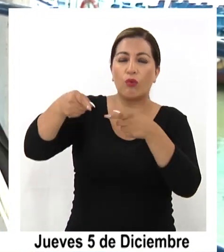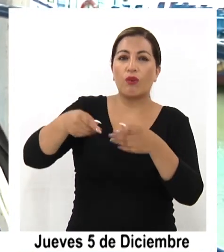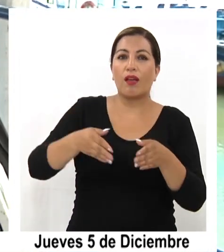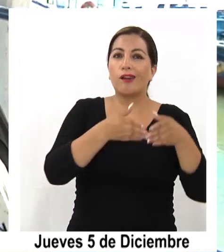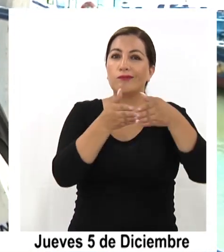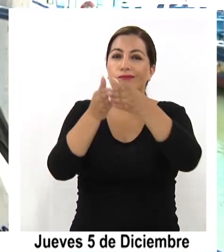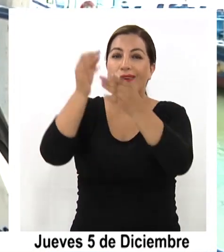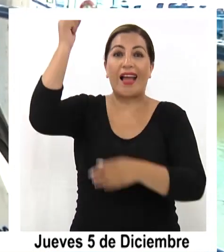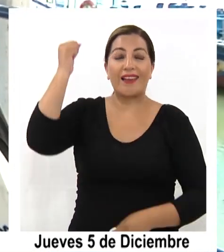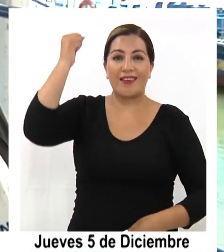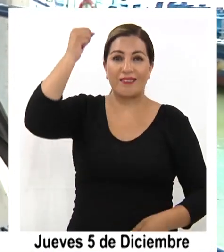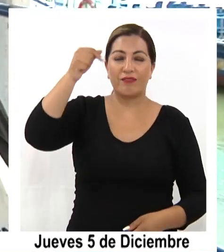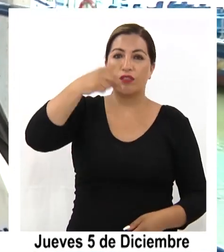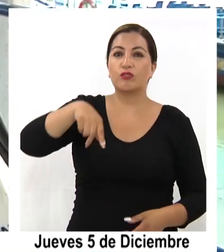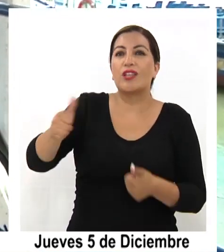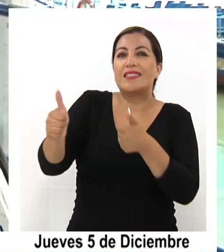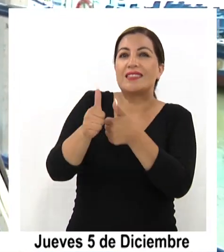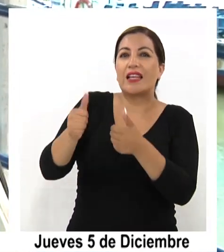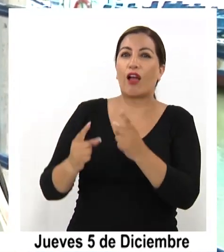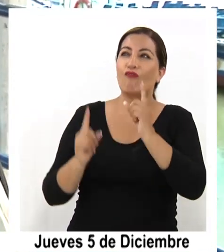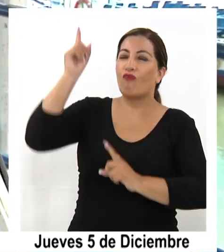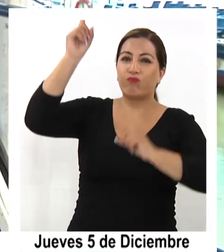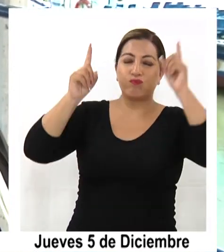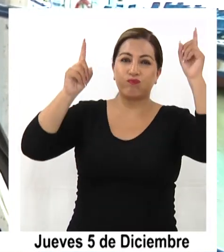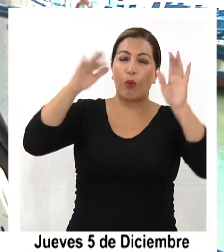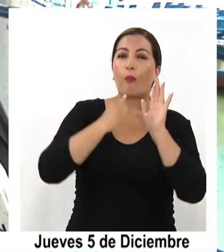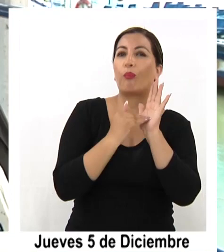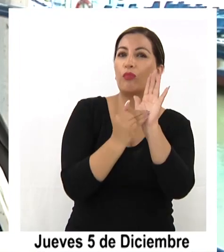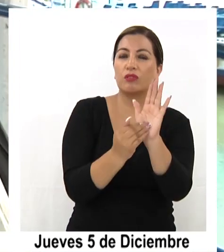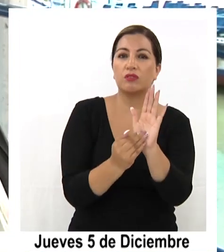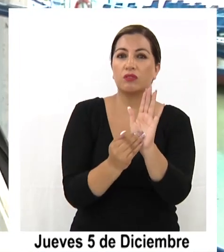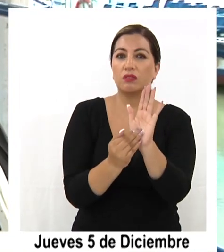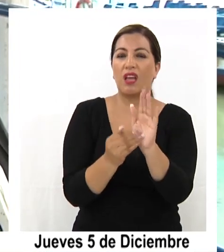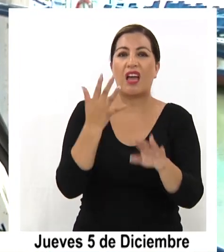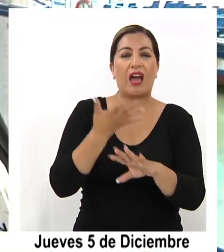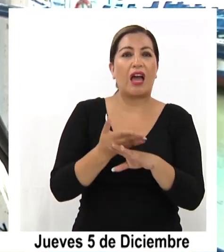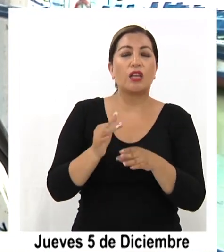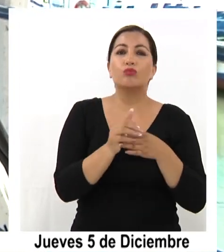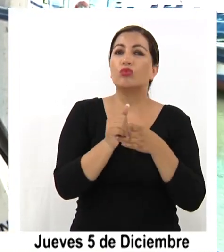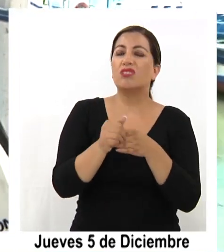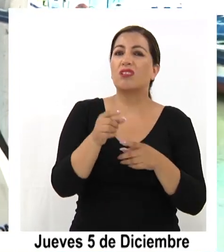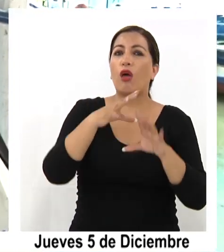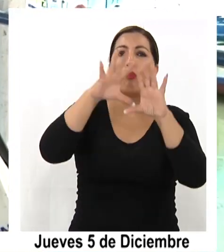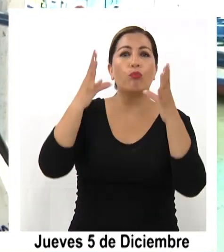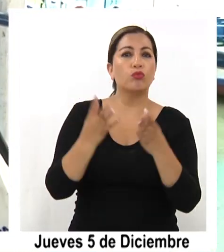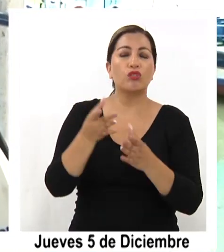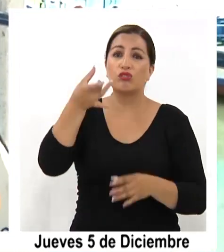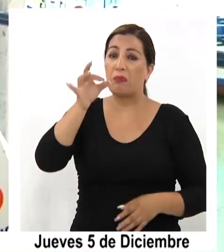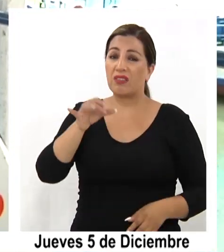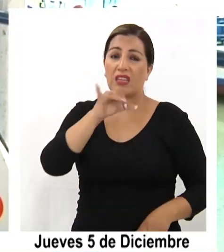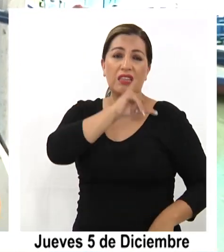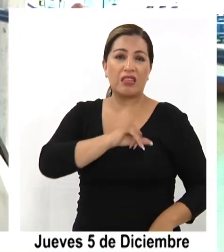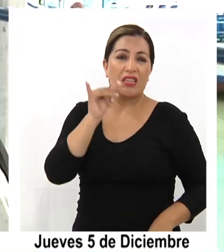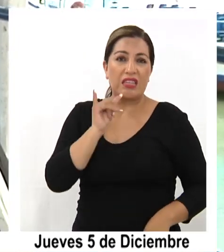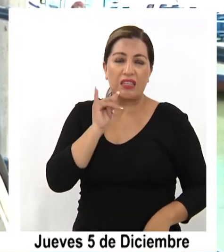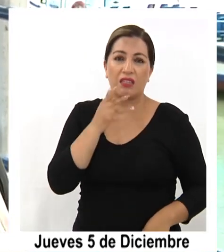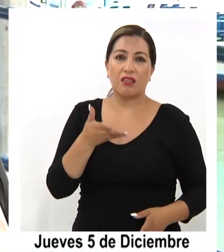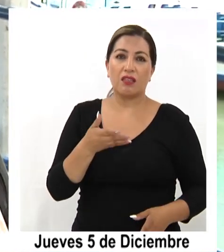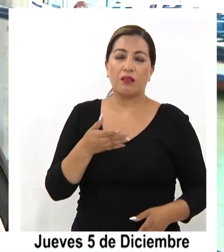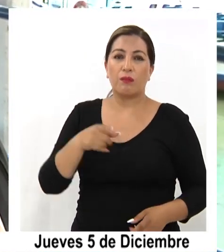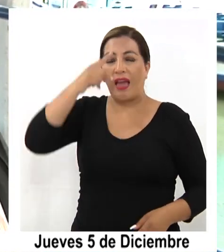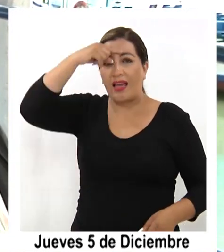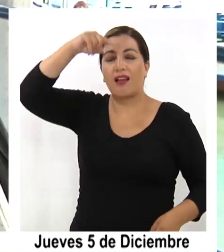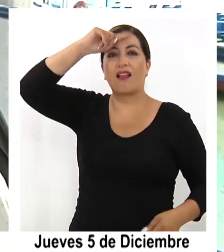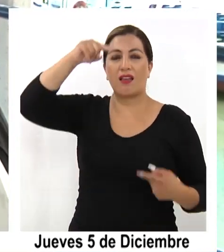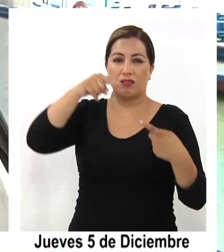hacia Cabancha, donde estamos muy cerquita del juego artificial, mostrándoles, acá llega turistas de todas partes, no solamente iquiqueños, sino que llega de